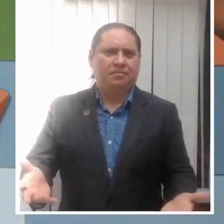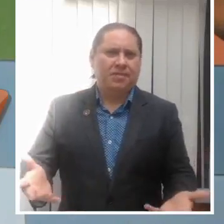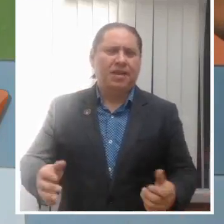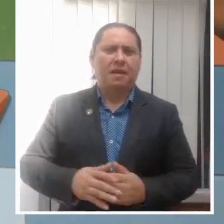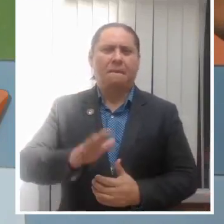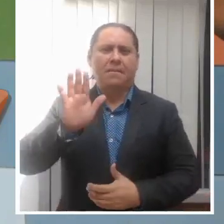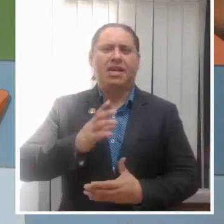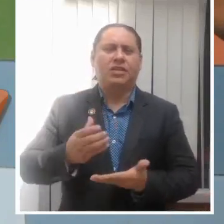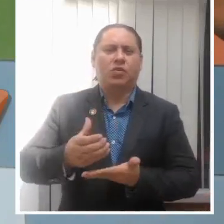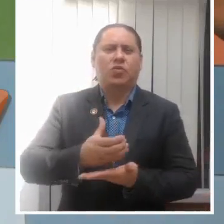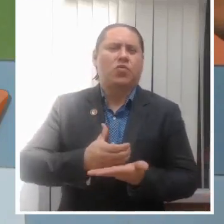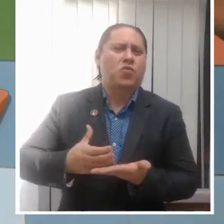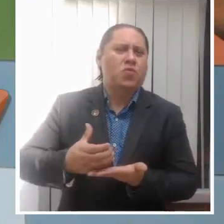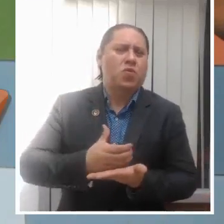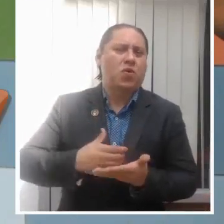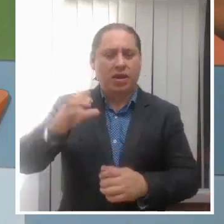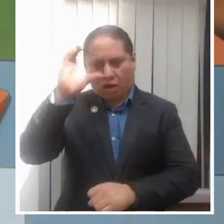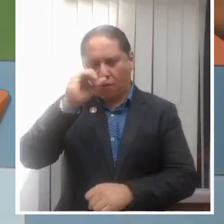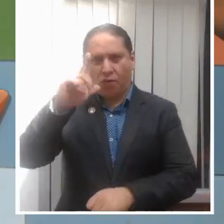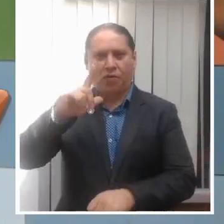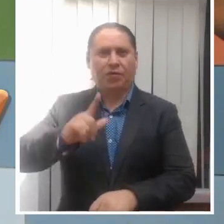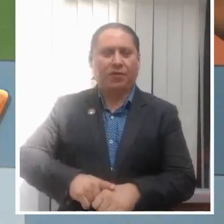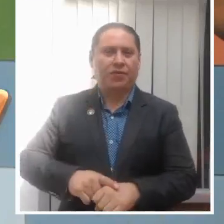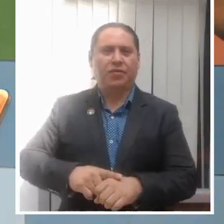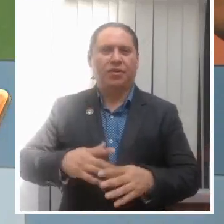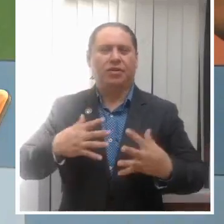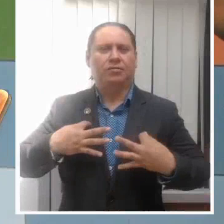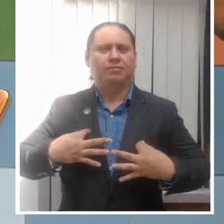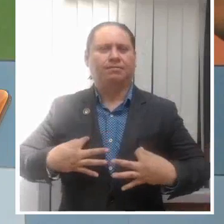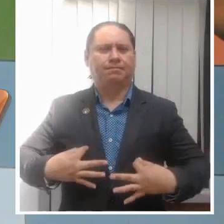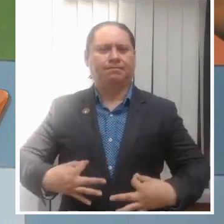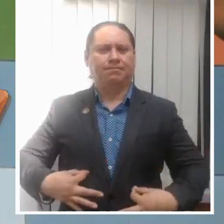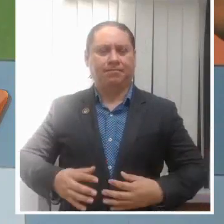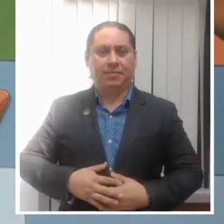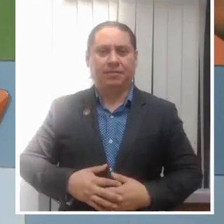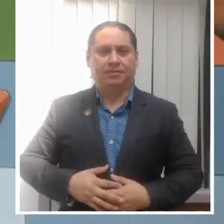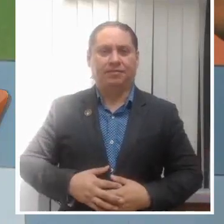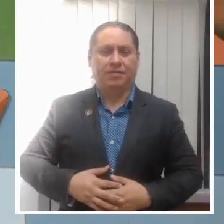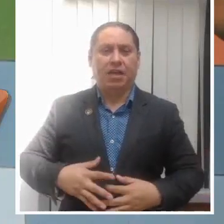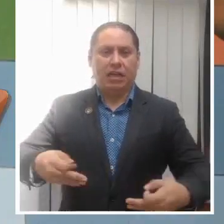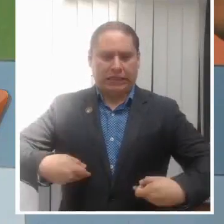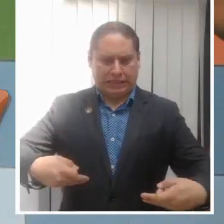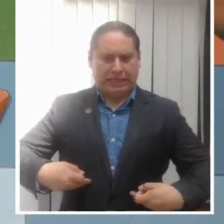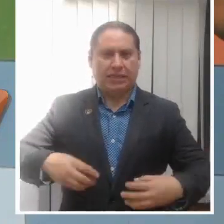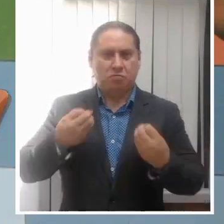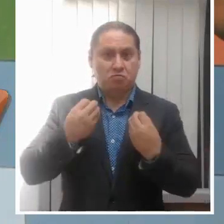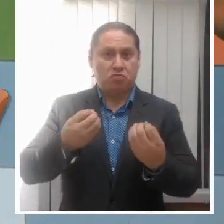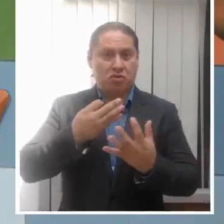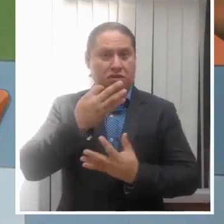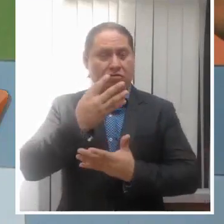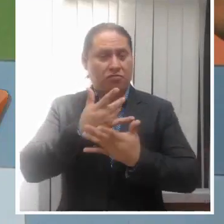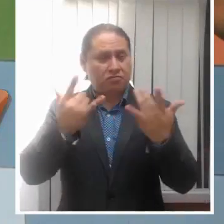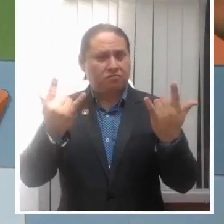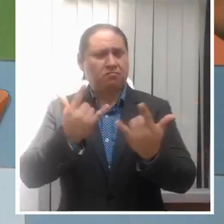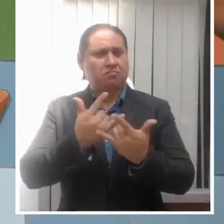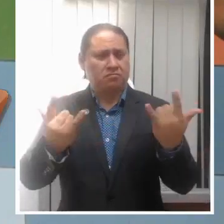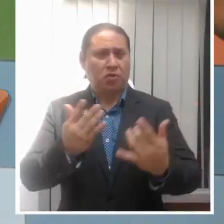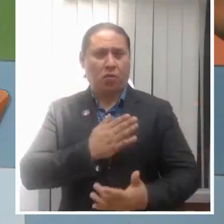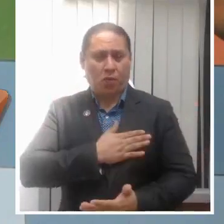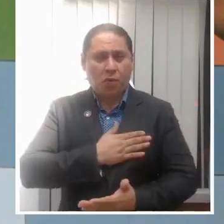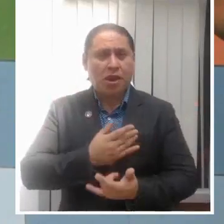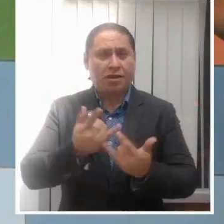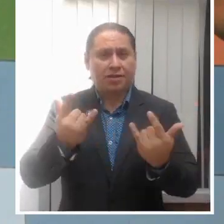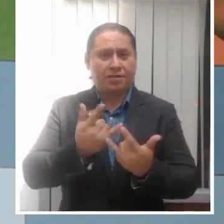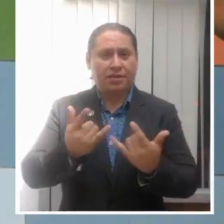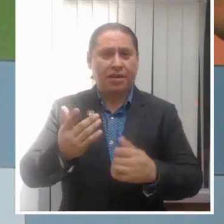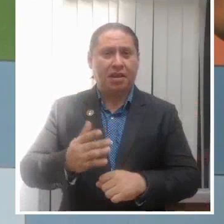es un bálsamo para los dolores de la cultura. Llegamos a la obra de Petrona, que tiene muchas historias. Una buena historia